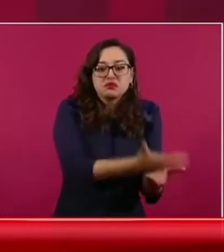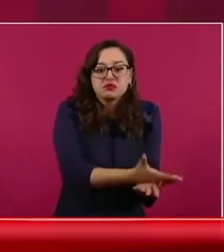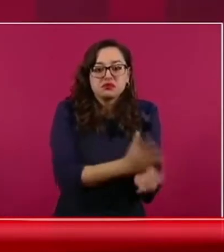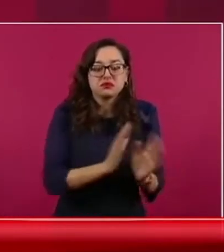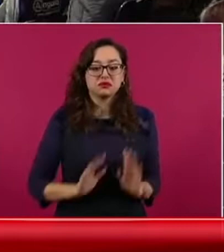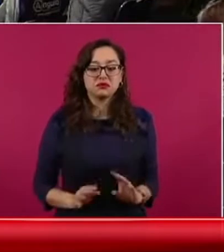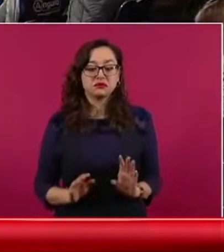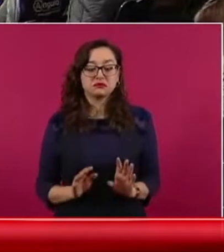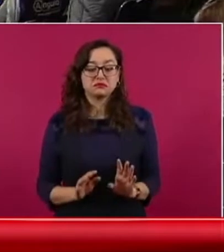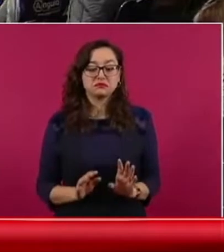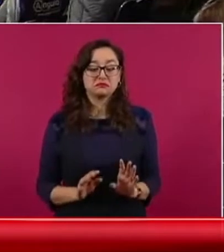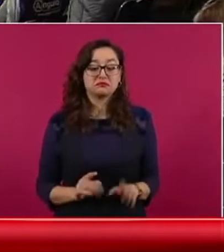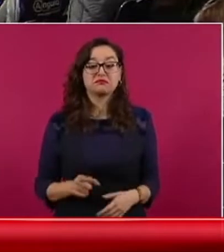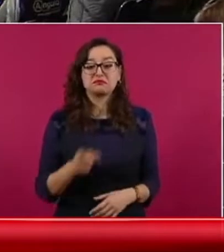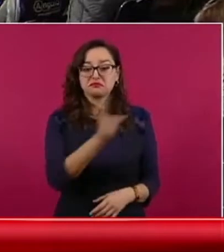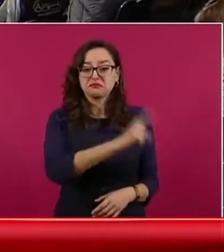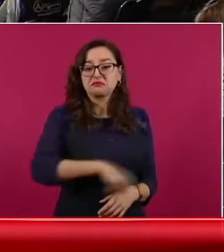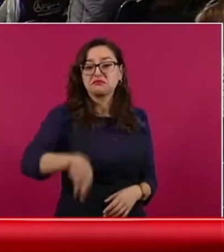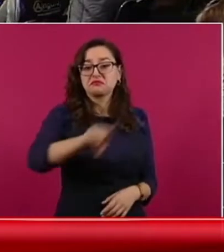llevan como